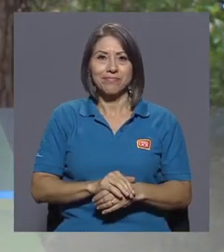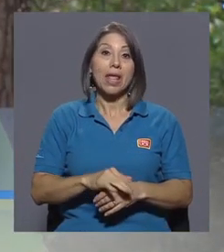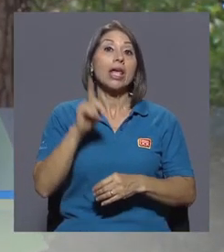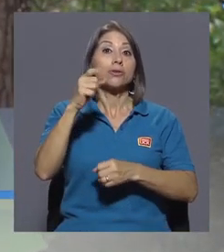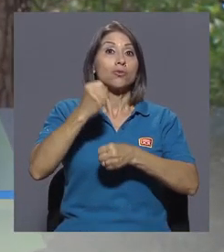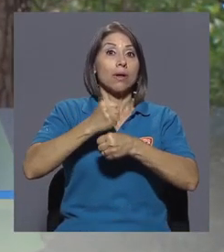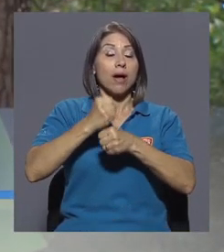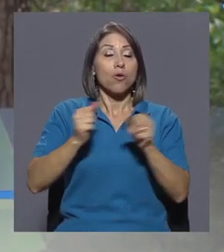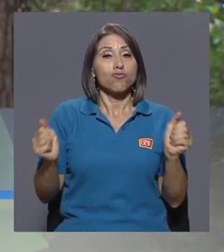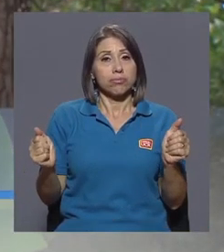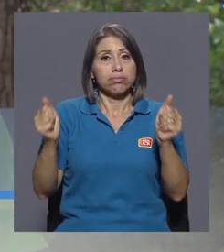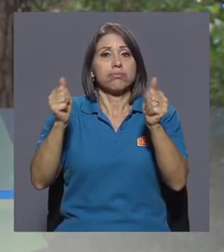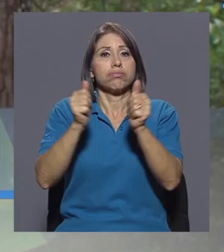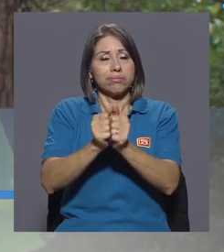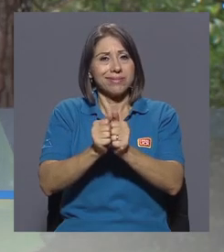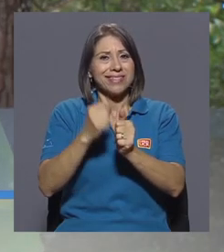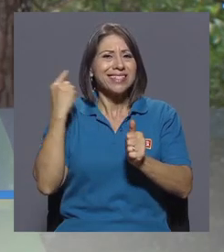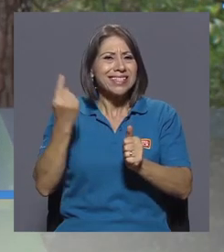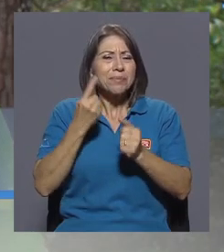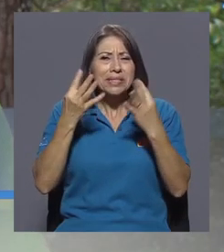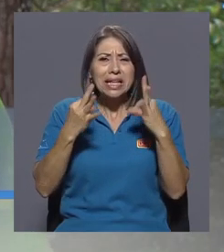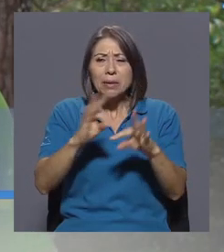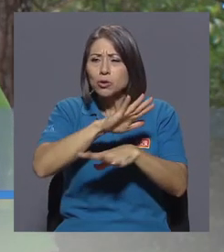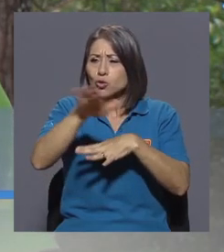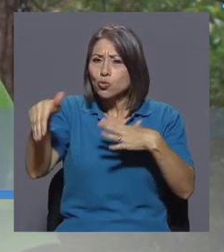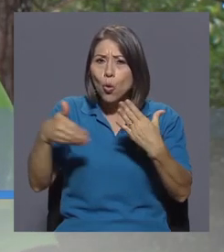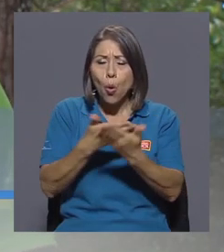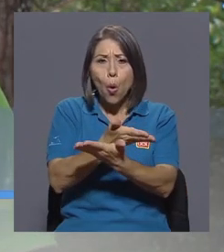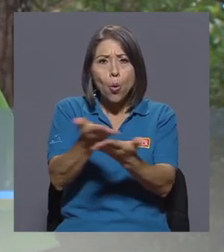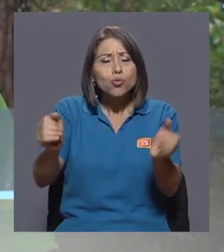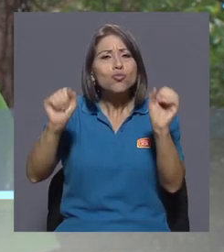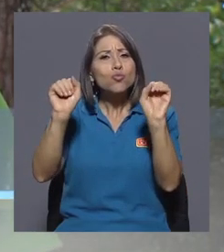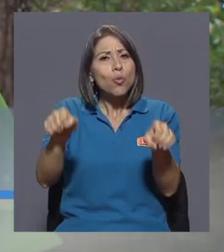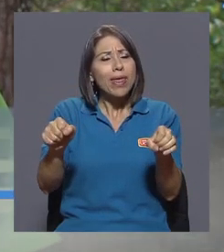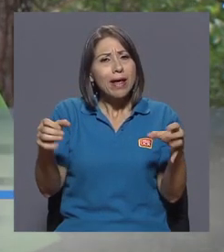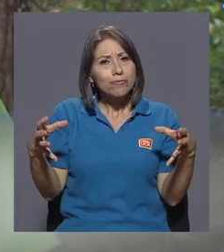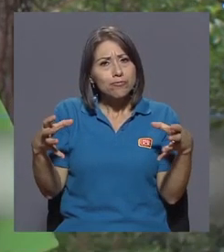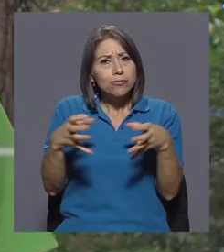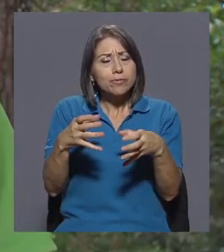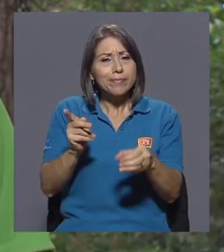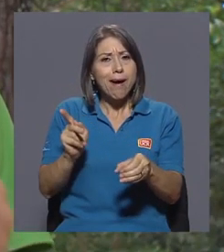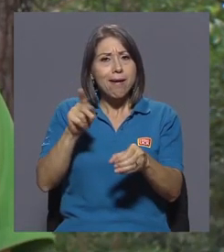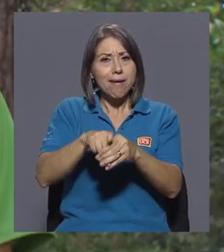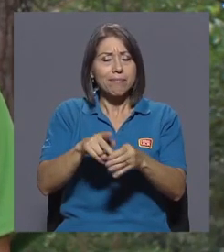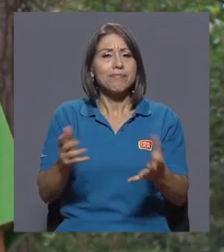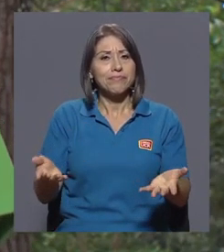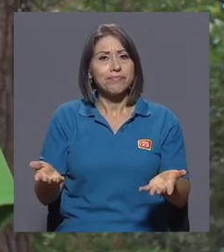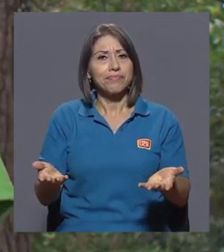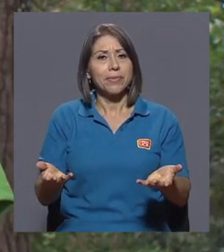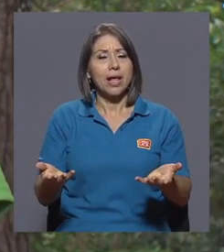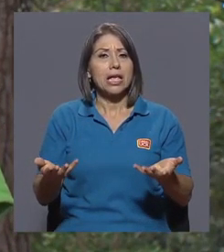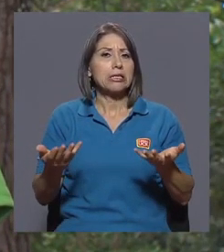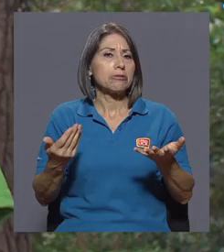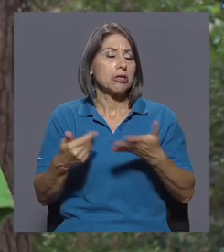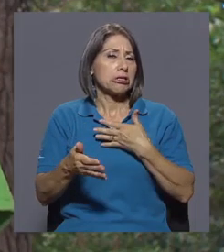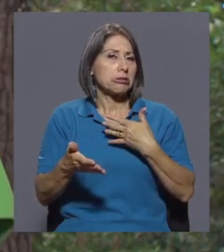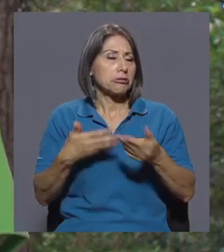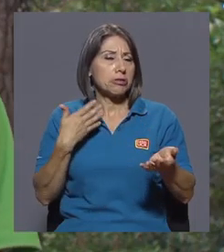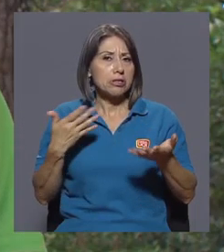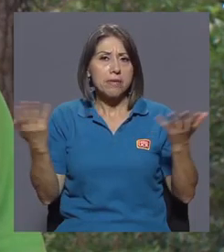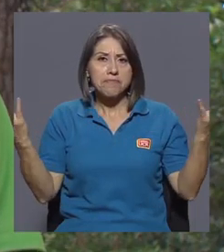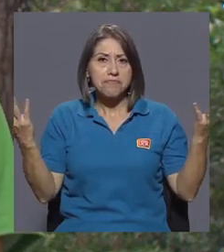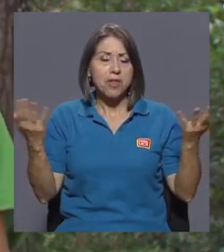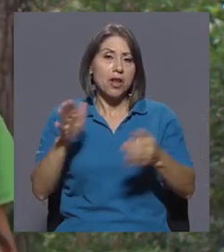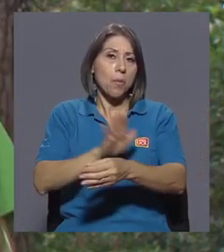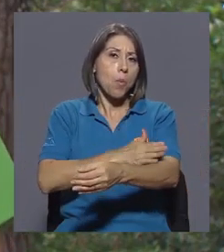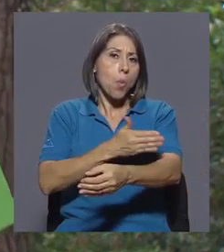conjunto siempre tratamos de que todos los integrantes puedan participar en él ya sea en